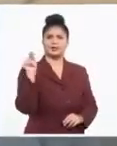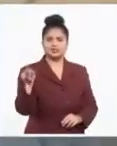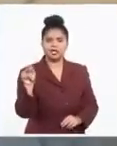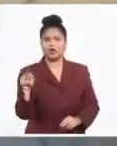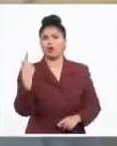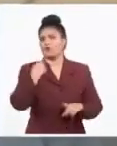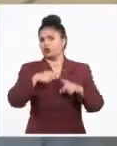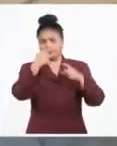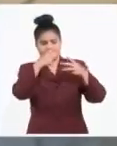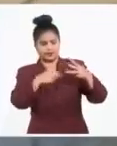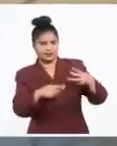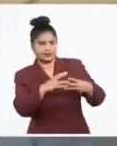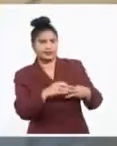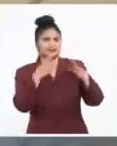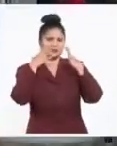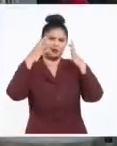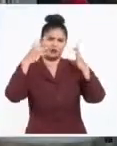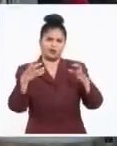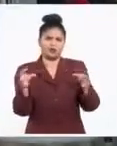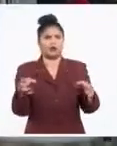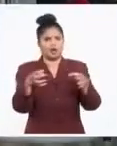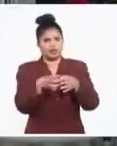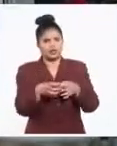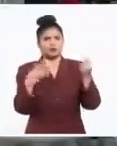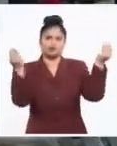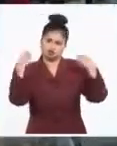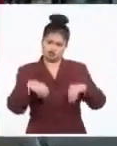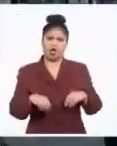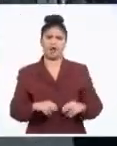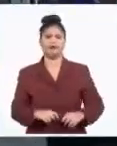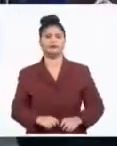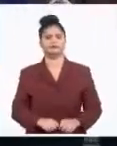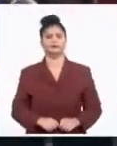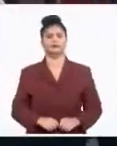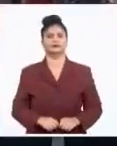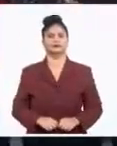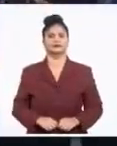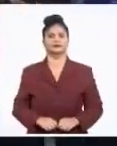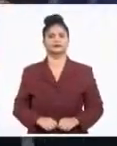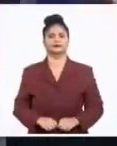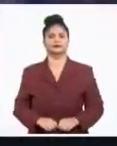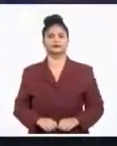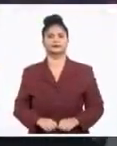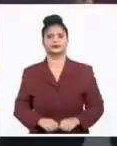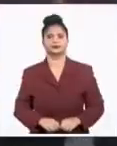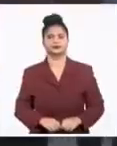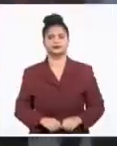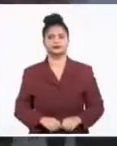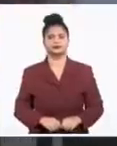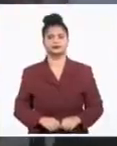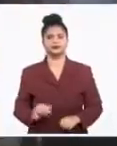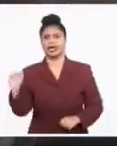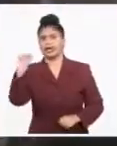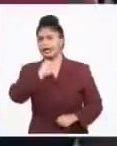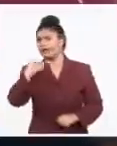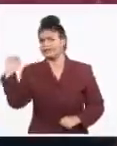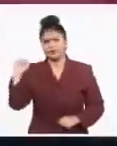bien balanceados. Pienso que es un equipo que va a haber que hacer en esta liga. ¿Cuál usted piensa que va a ser el éxito fundamental de